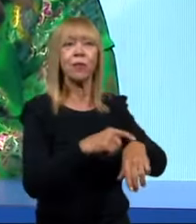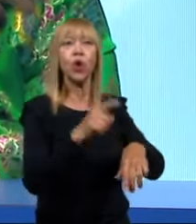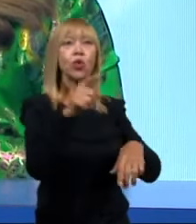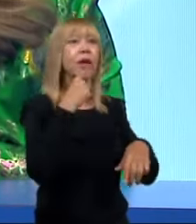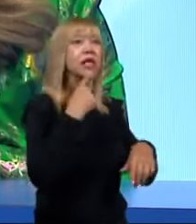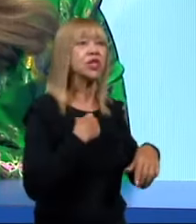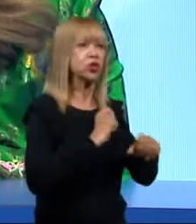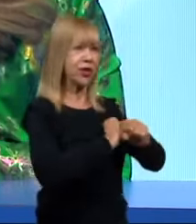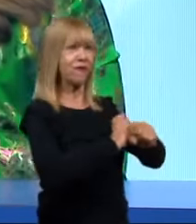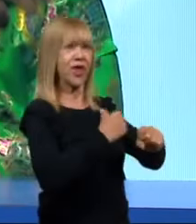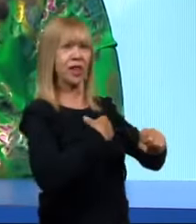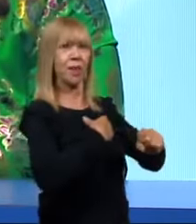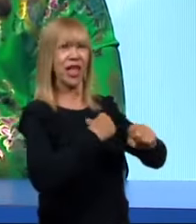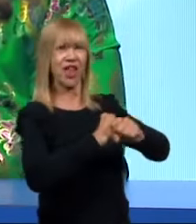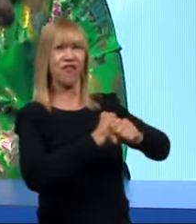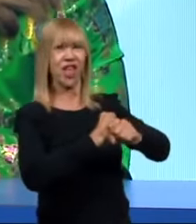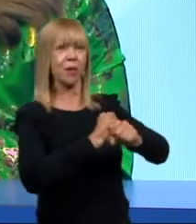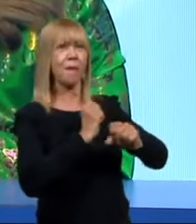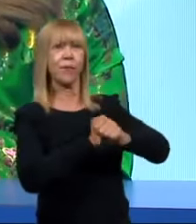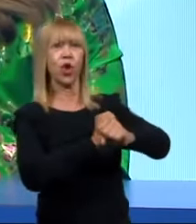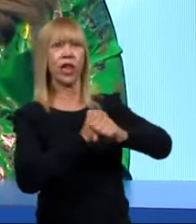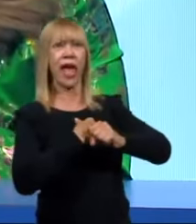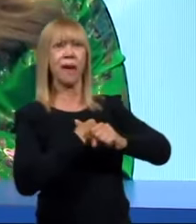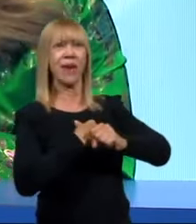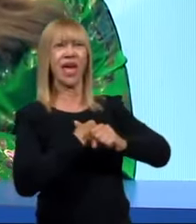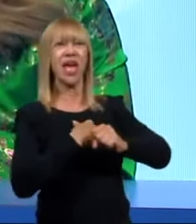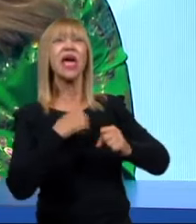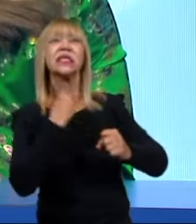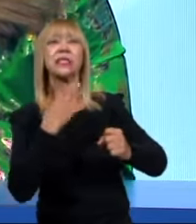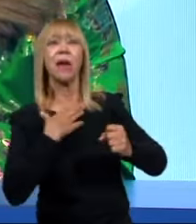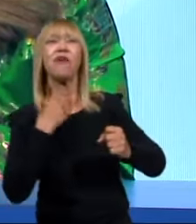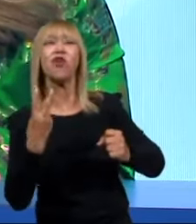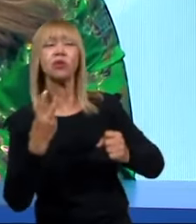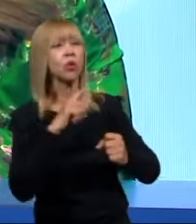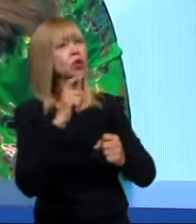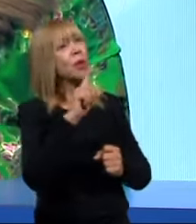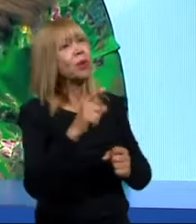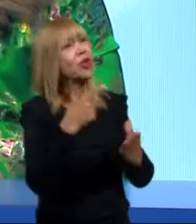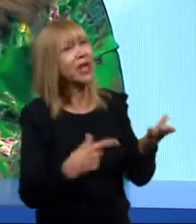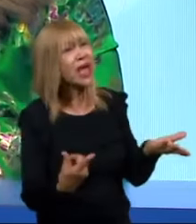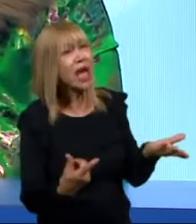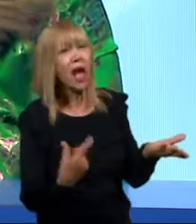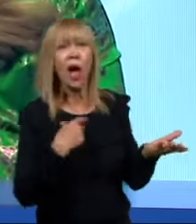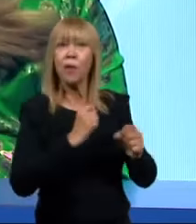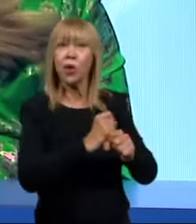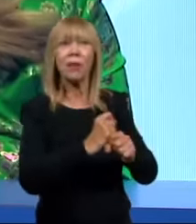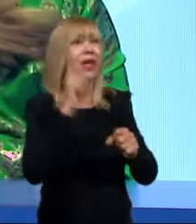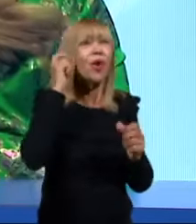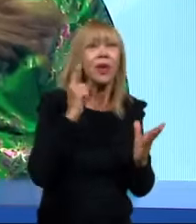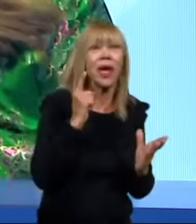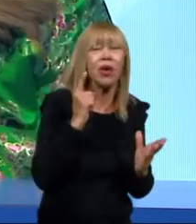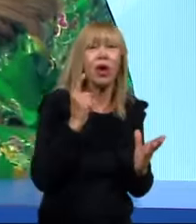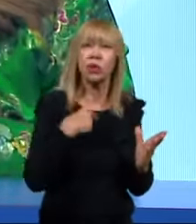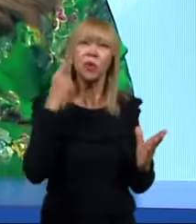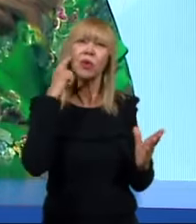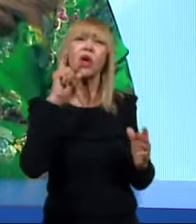dicho defiéndeme, me has dicho protégeme, sé mi voz. Cuando te pregunto de qué, me dices protégeme del gobierno. Y